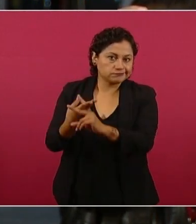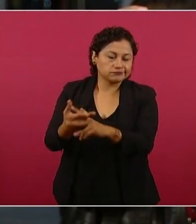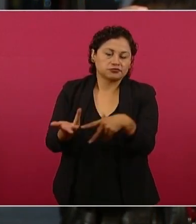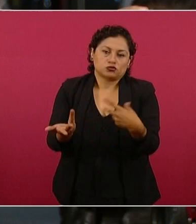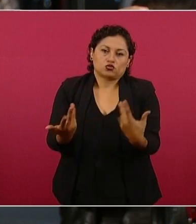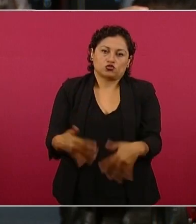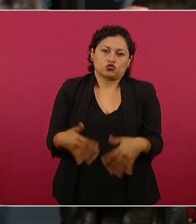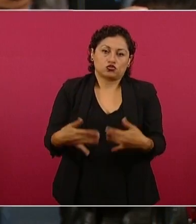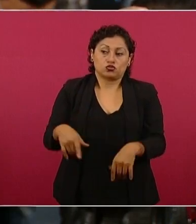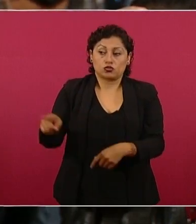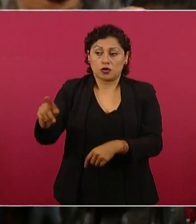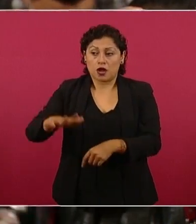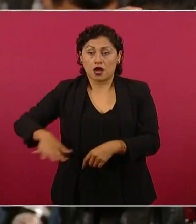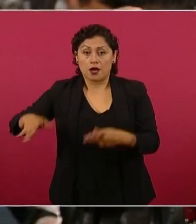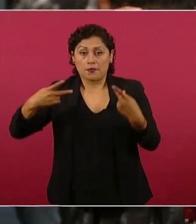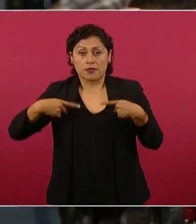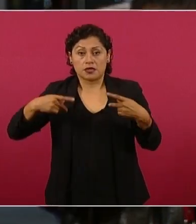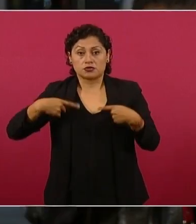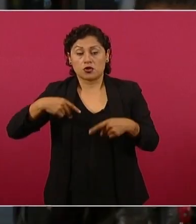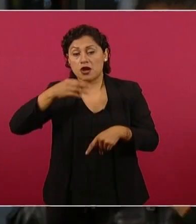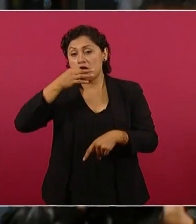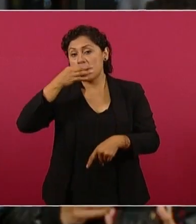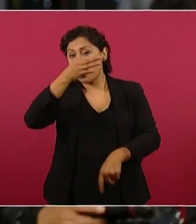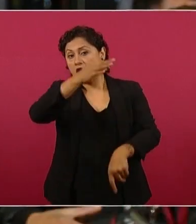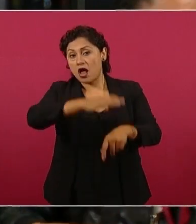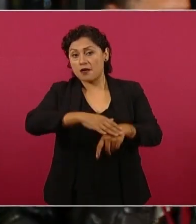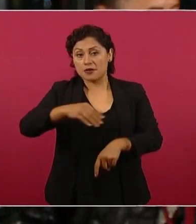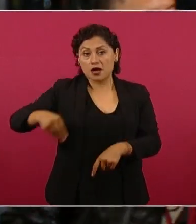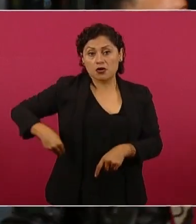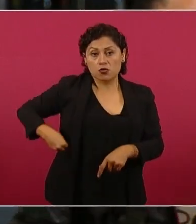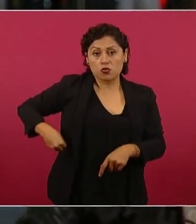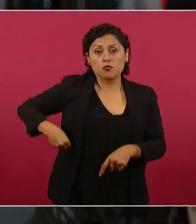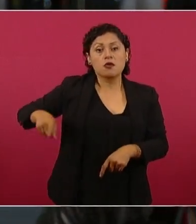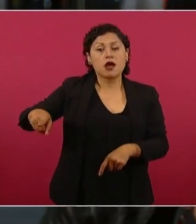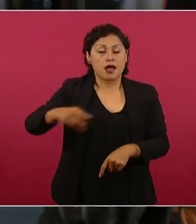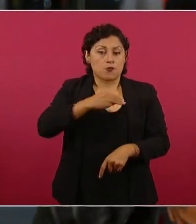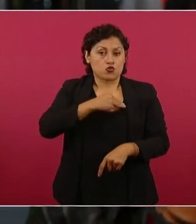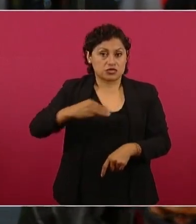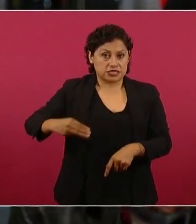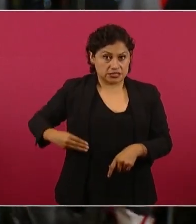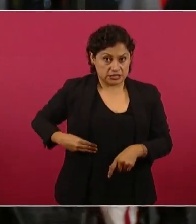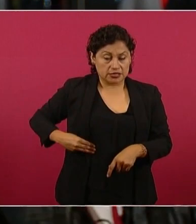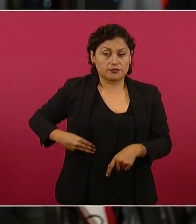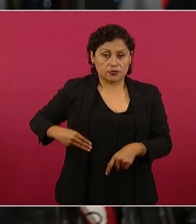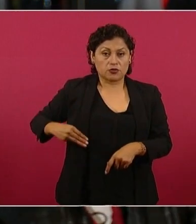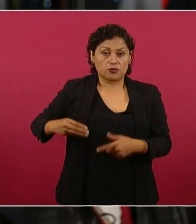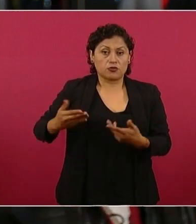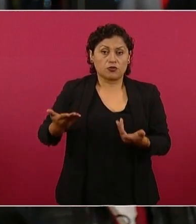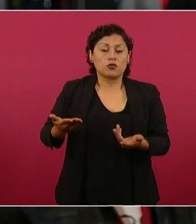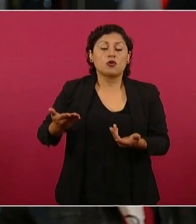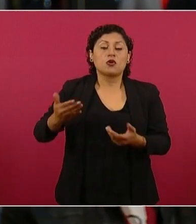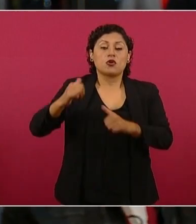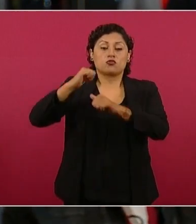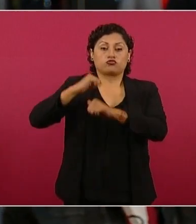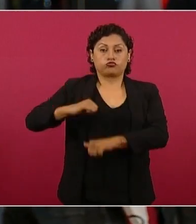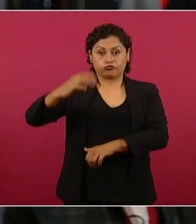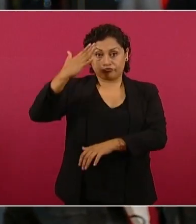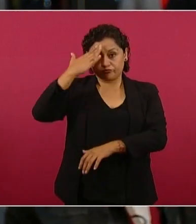al alcalde, al presidente municipal. Ellos piden esta intervención de lo que se esté revisando.